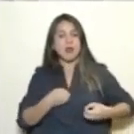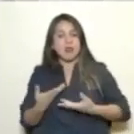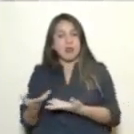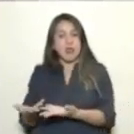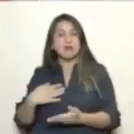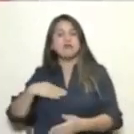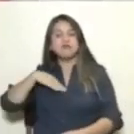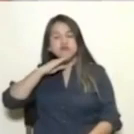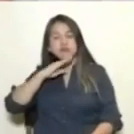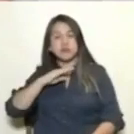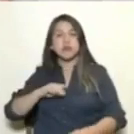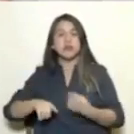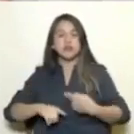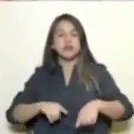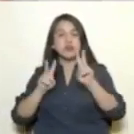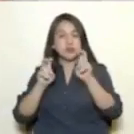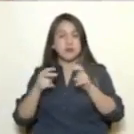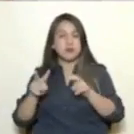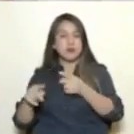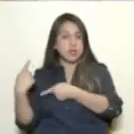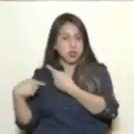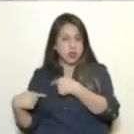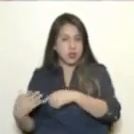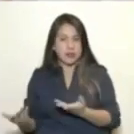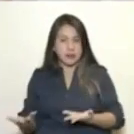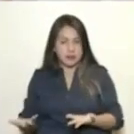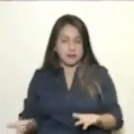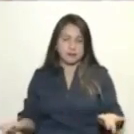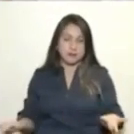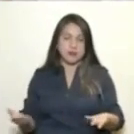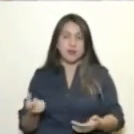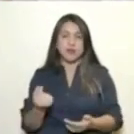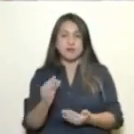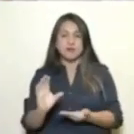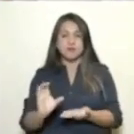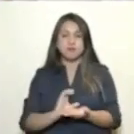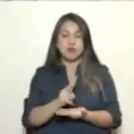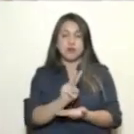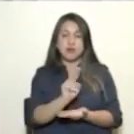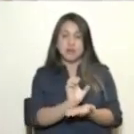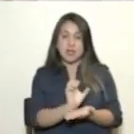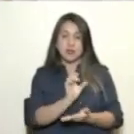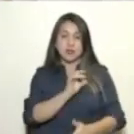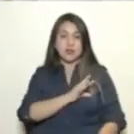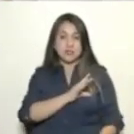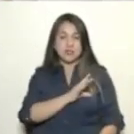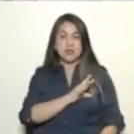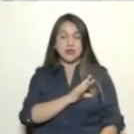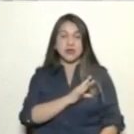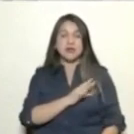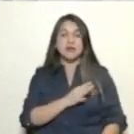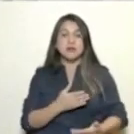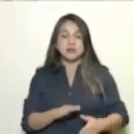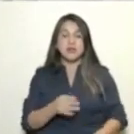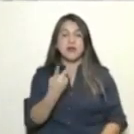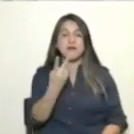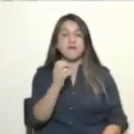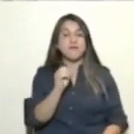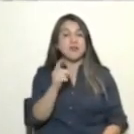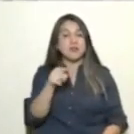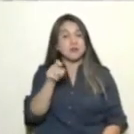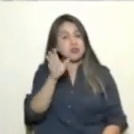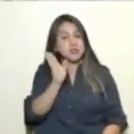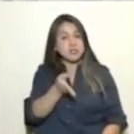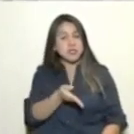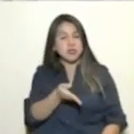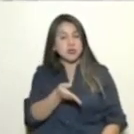ahí llegamos al otro cuento de la historia. Los ingresos del Estado de Chile han sido el 20%,